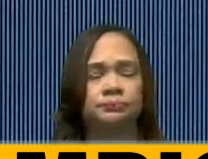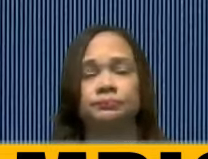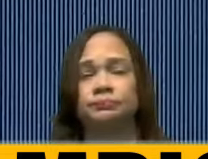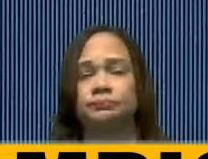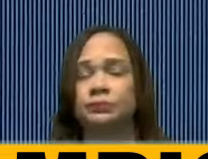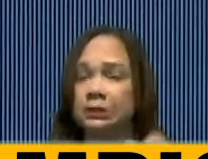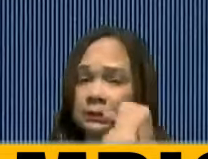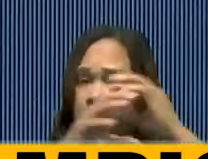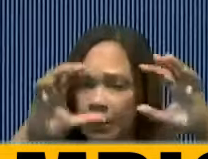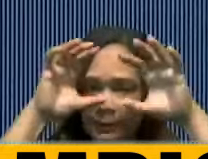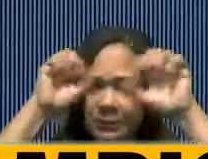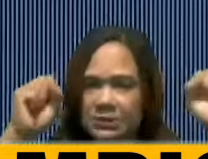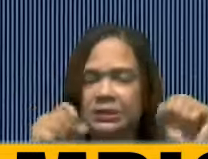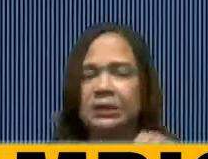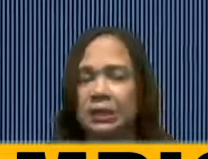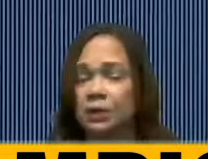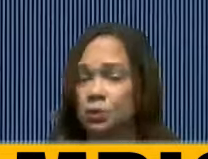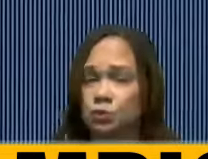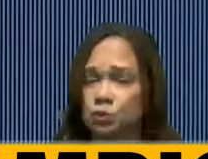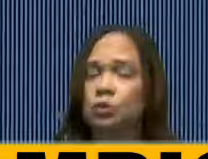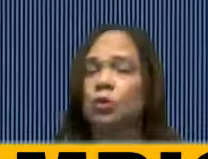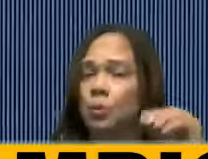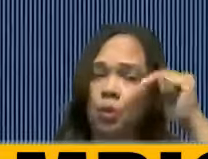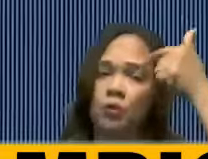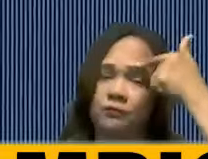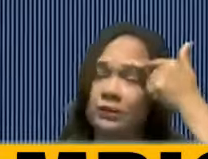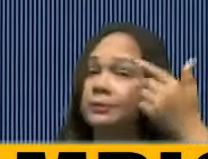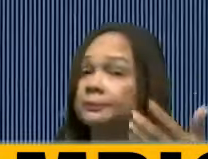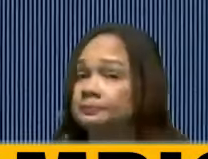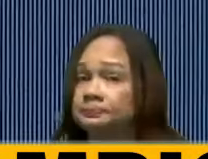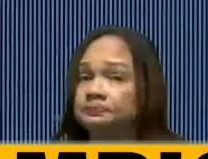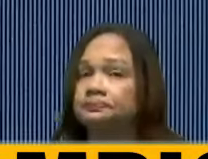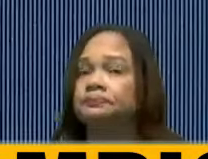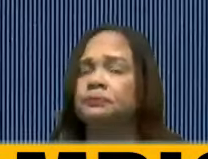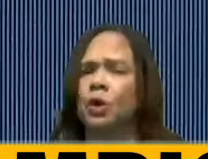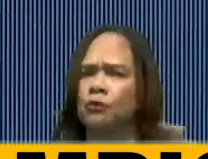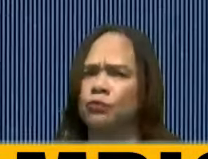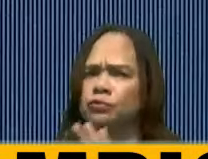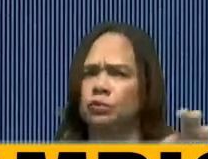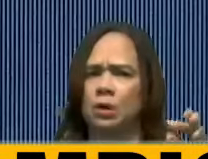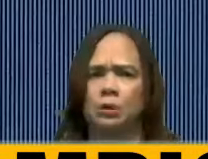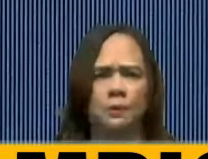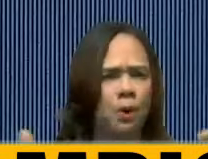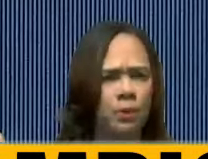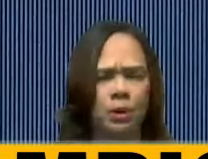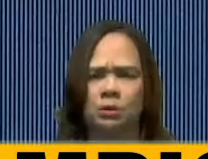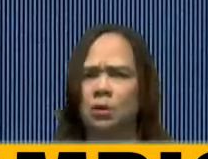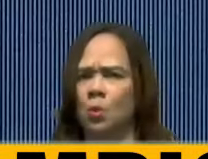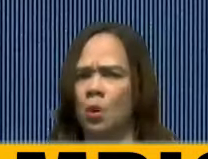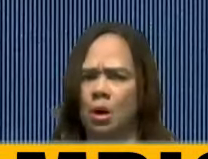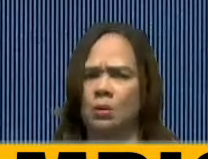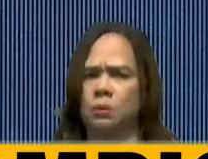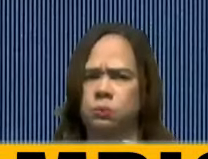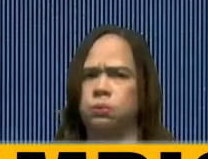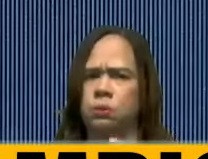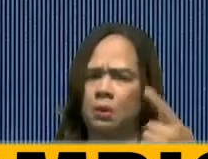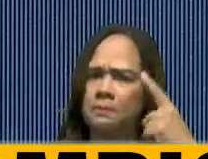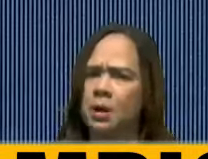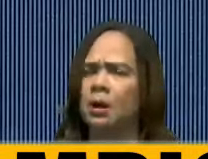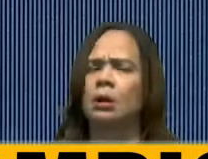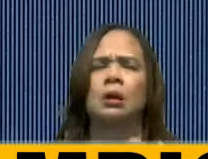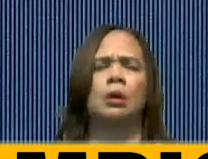visión que el presidente tiene que nosotros tenemos como gobierno es que un funcionario público tenga un vehículo de lujo para